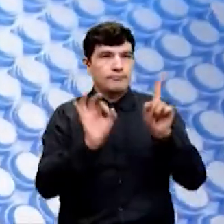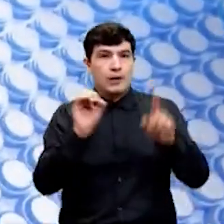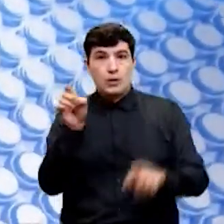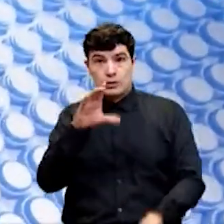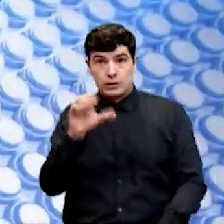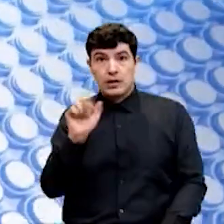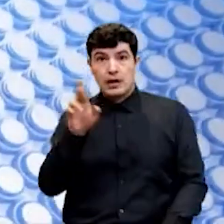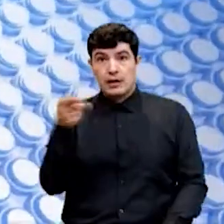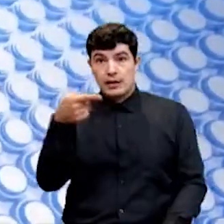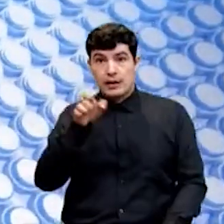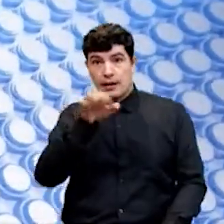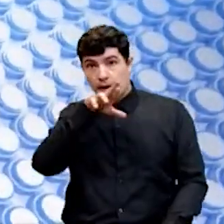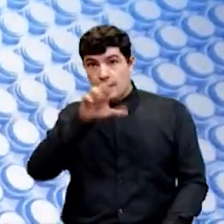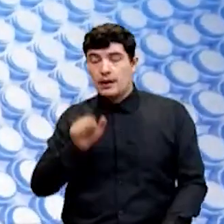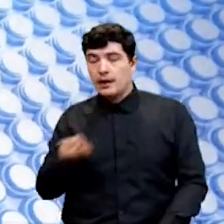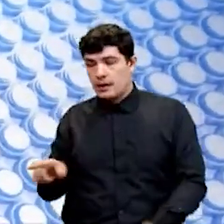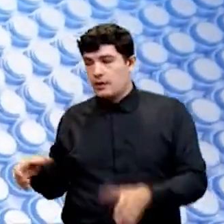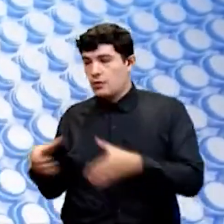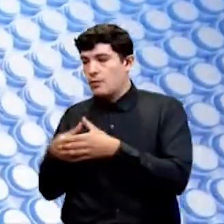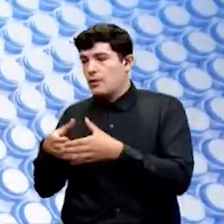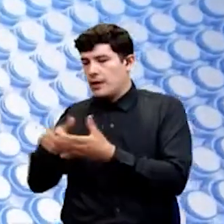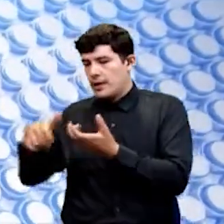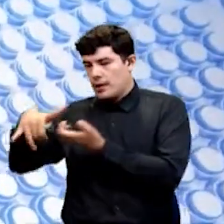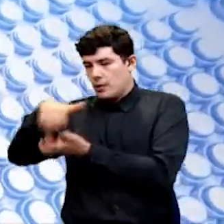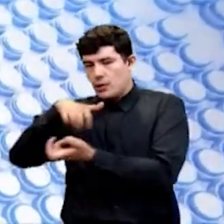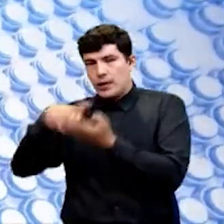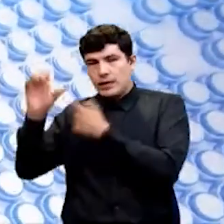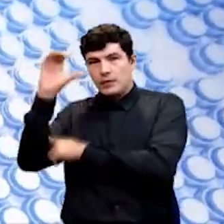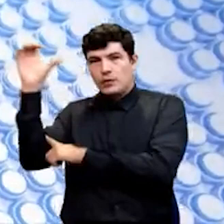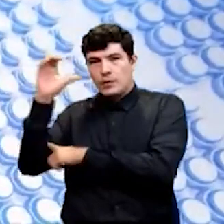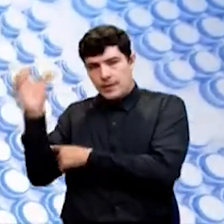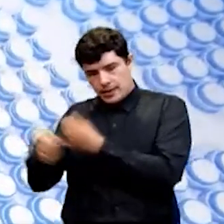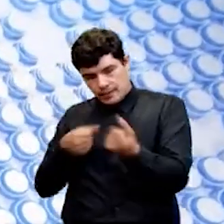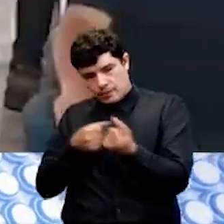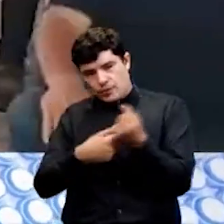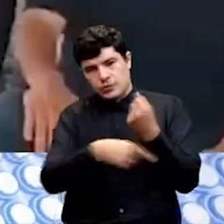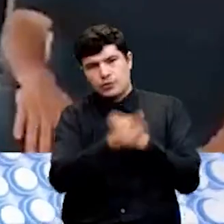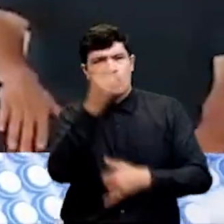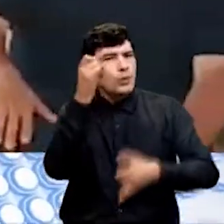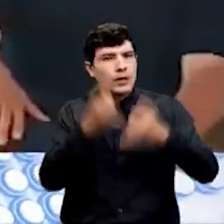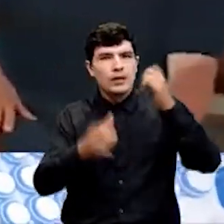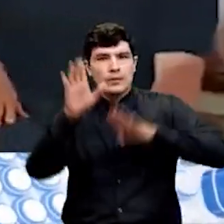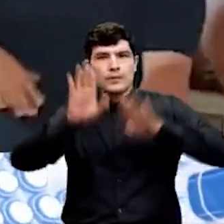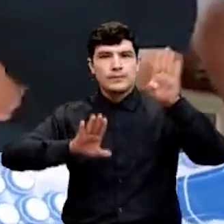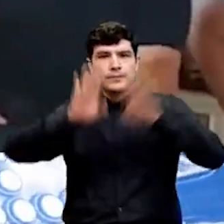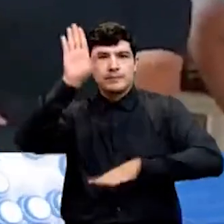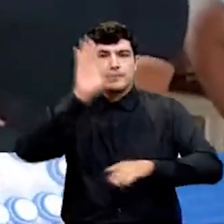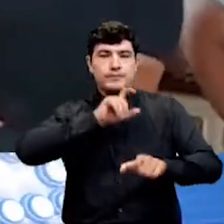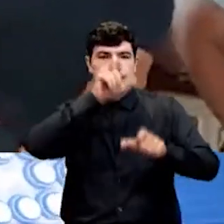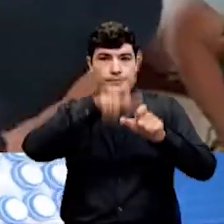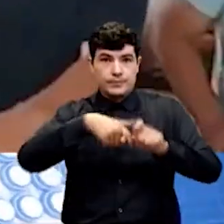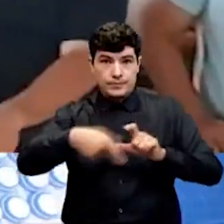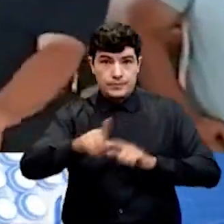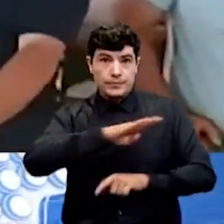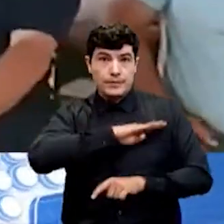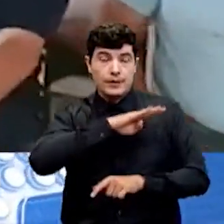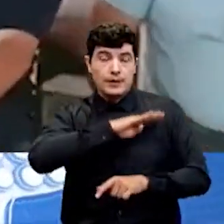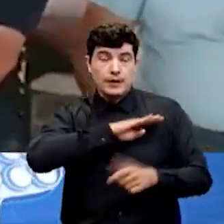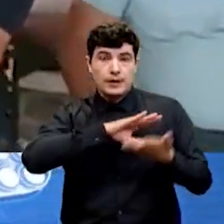se inscribió con el aval del Partido Ecologista Colombiano. Y el último candidato que se inscribió y